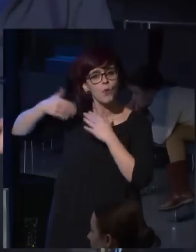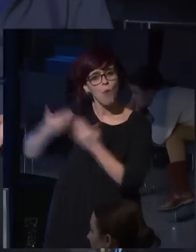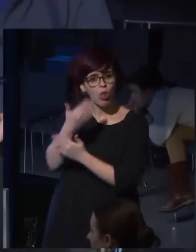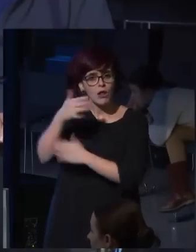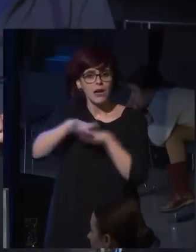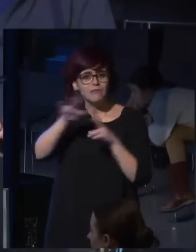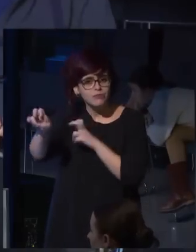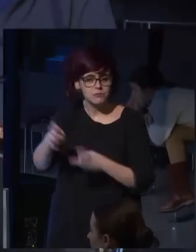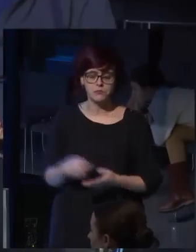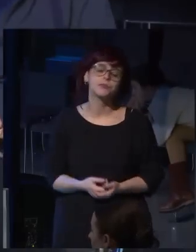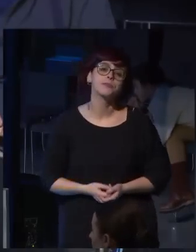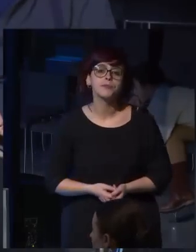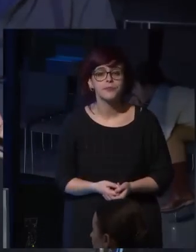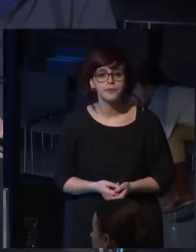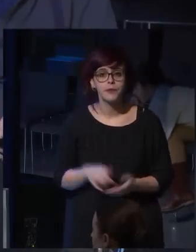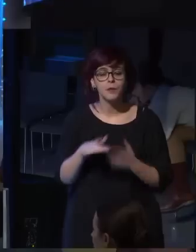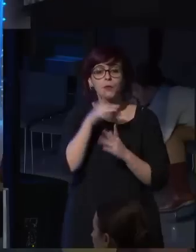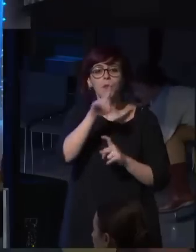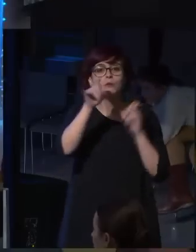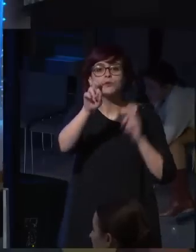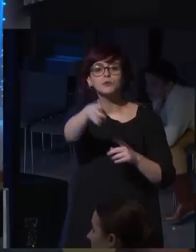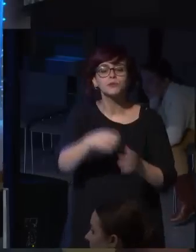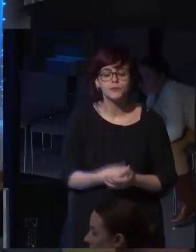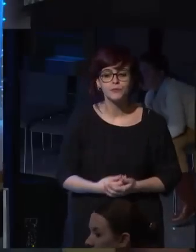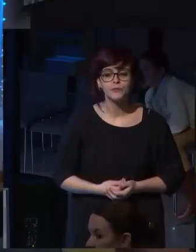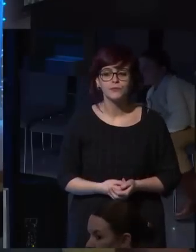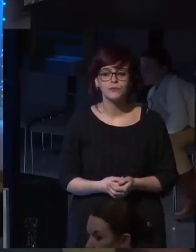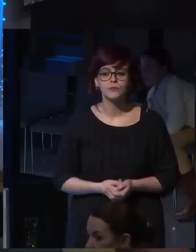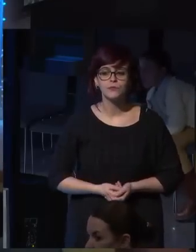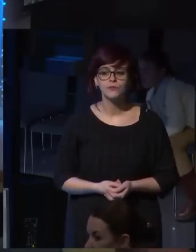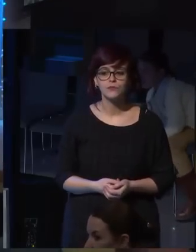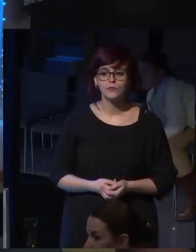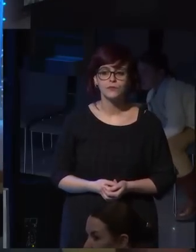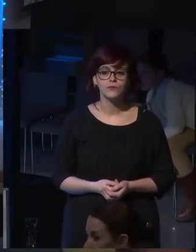muchas cosas. Vale, gracias. Hay otra pregunta justo ahí.